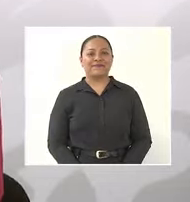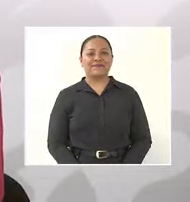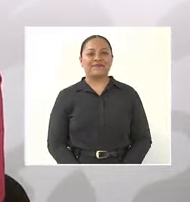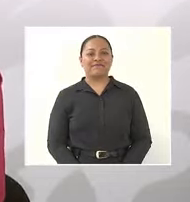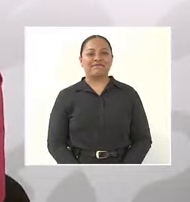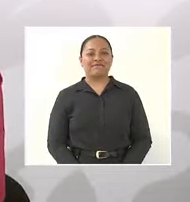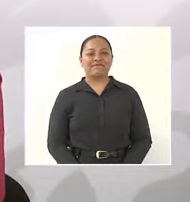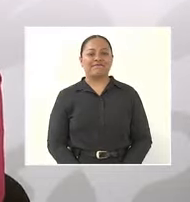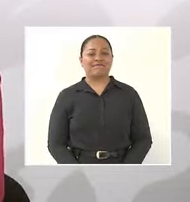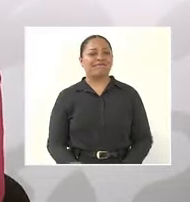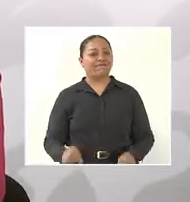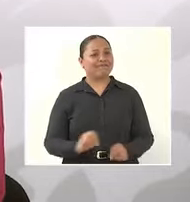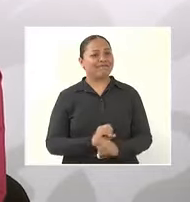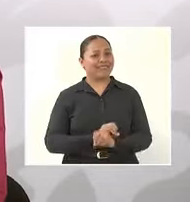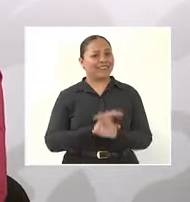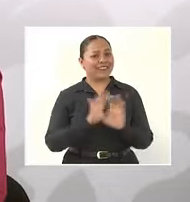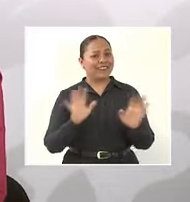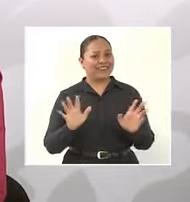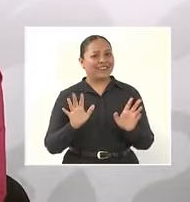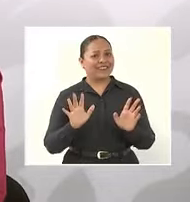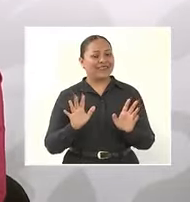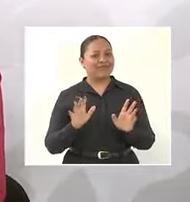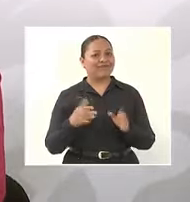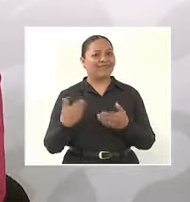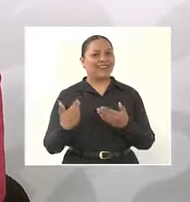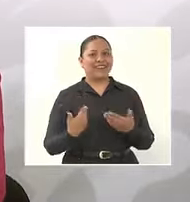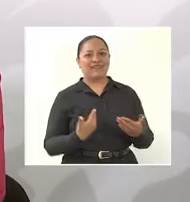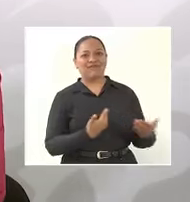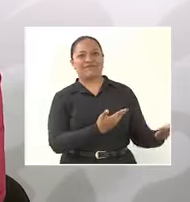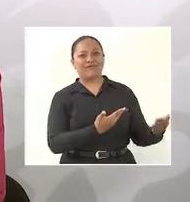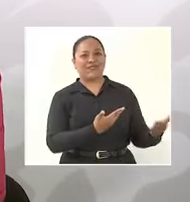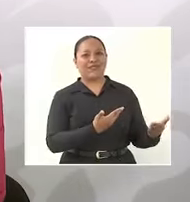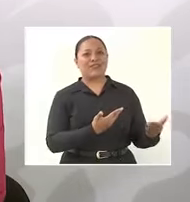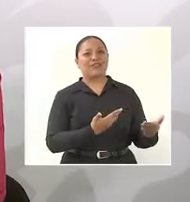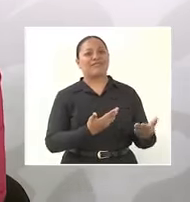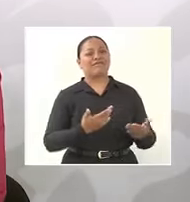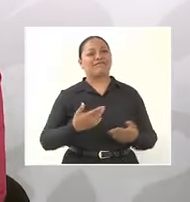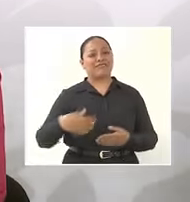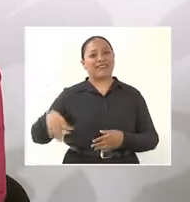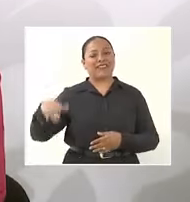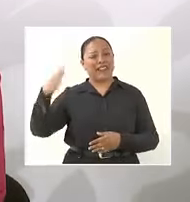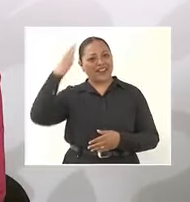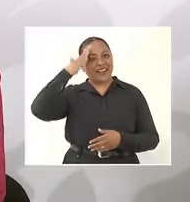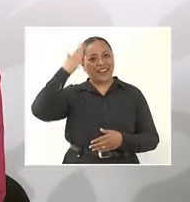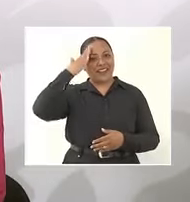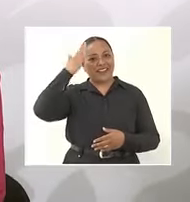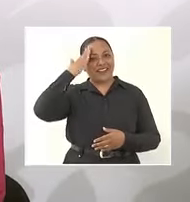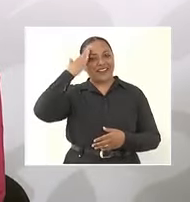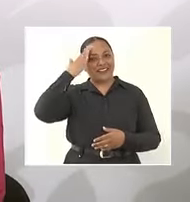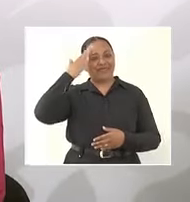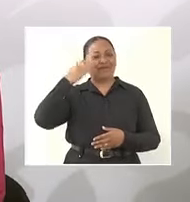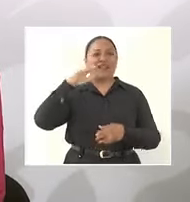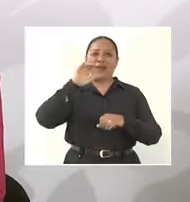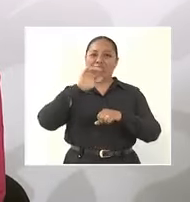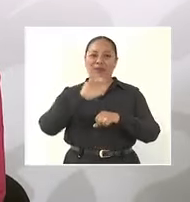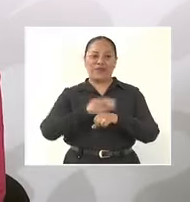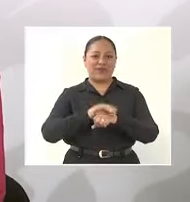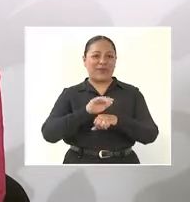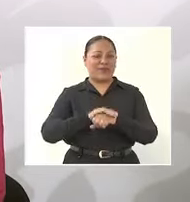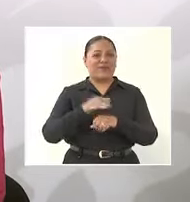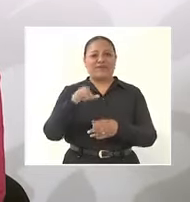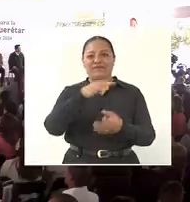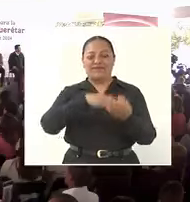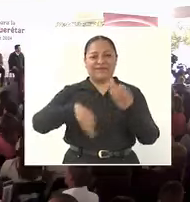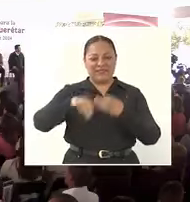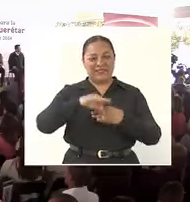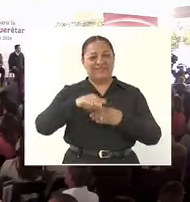Por supuesto, a las y los funcionarios federales, estatales y municipales, amigas y amigos. Es un